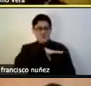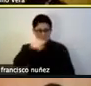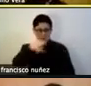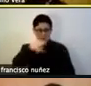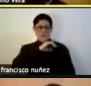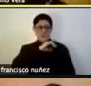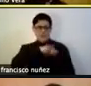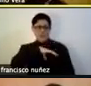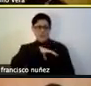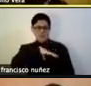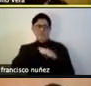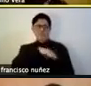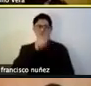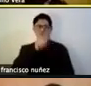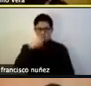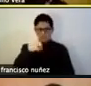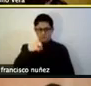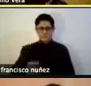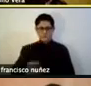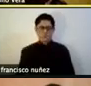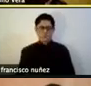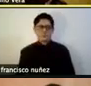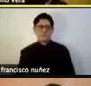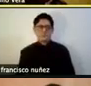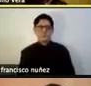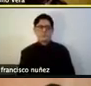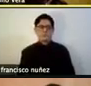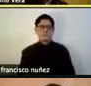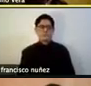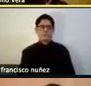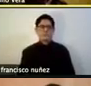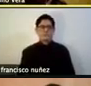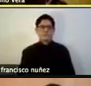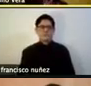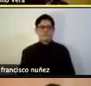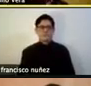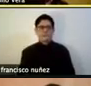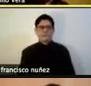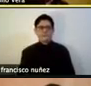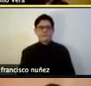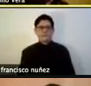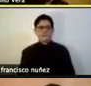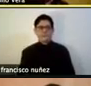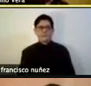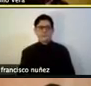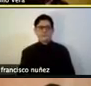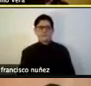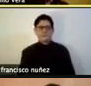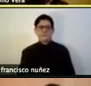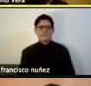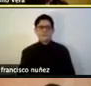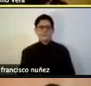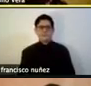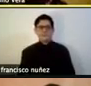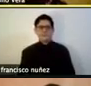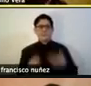es un perfil ahora en este crucero ahí en Arica. Este es